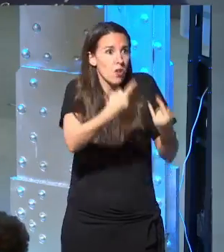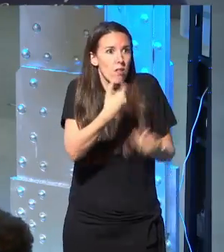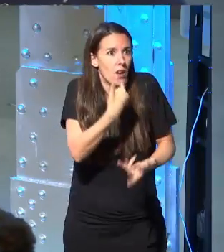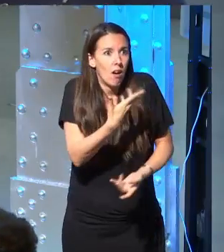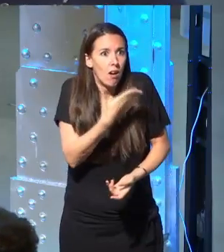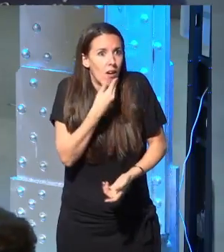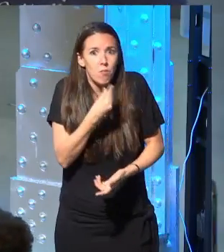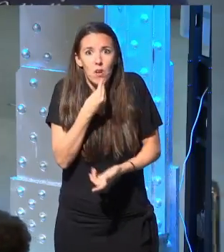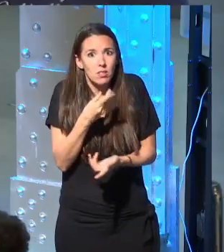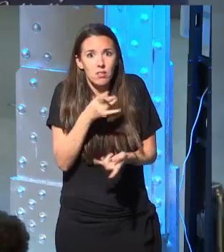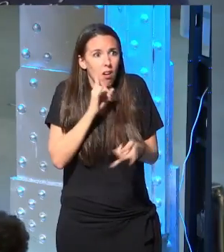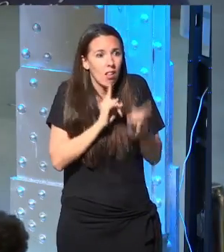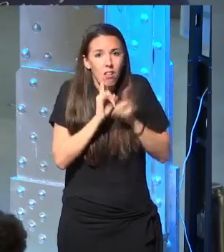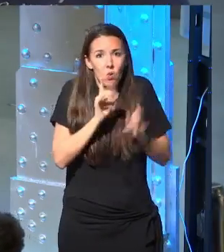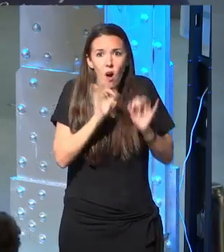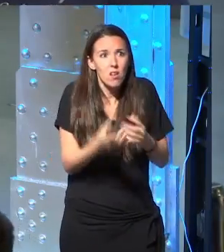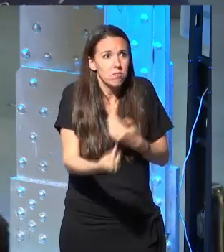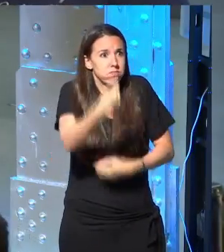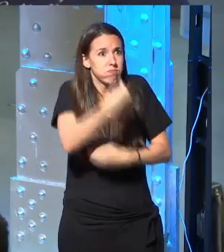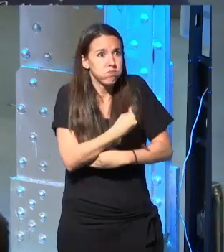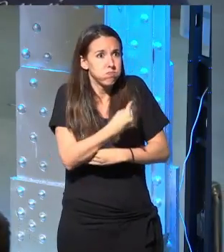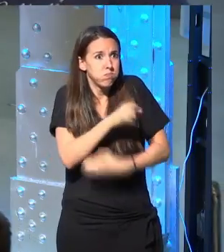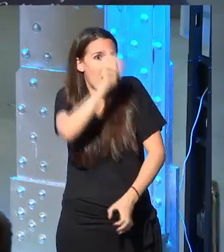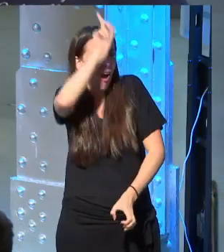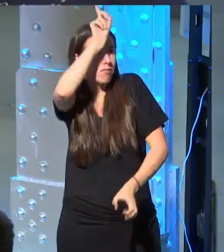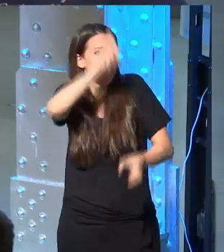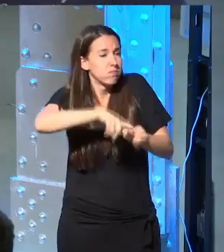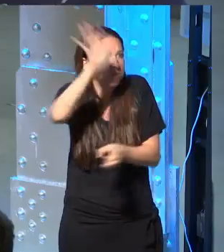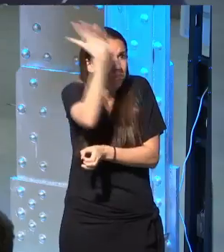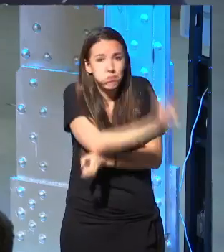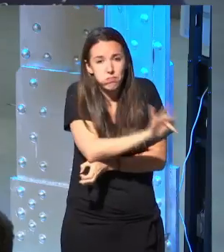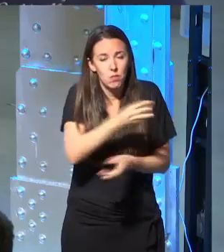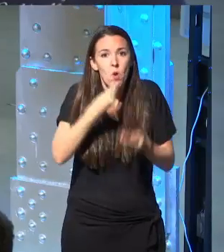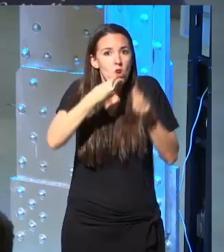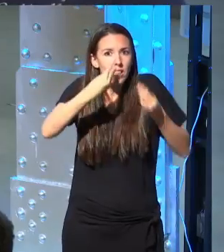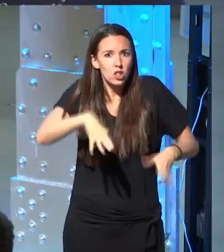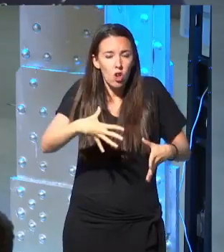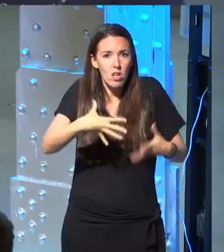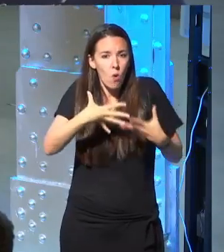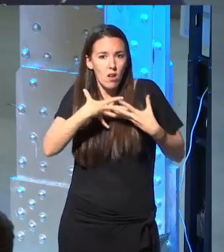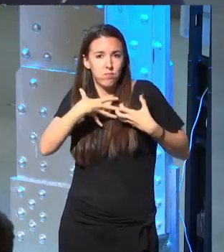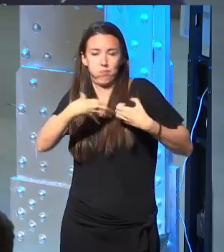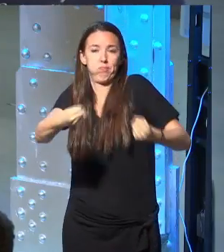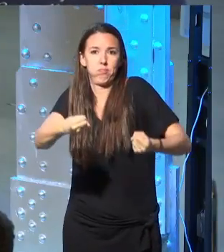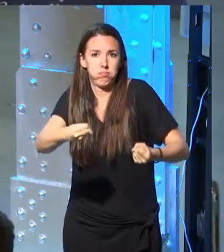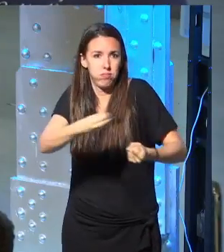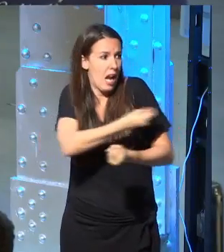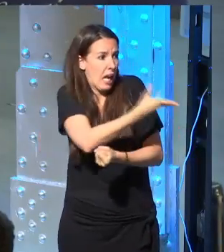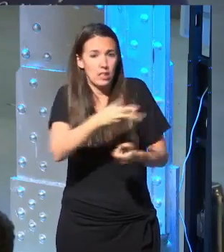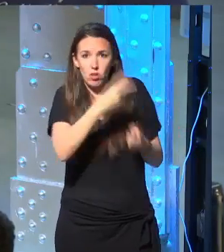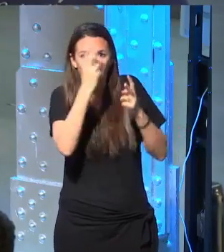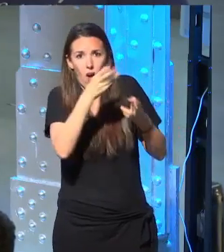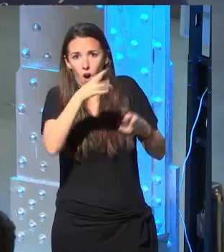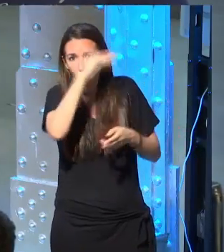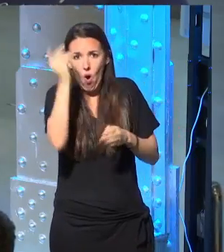como, o sea, se lo cree, es como que te obliga a entrar completamente de lleno en la historia y olvidarte de todo lo demás, ¿no? De